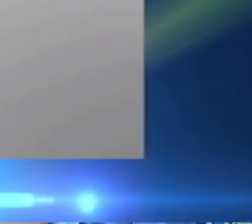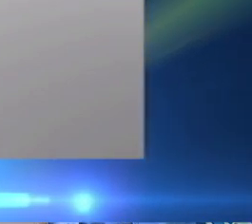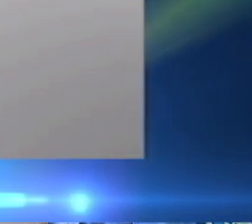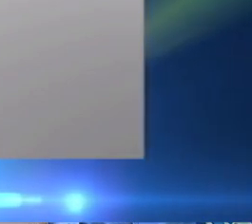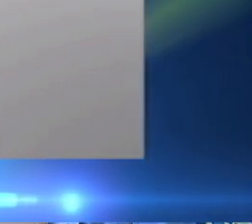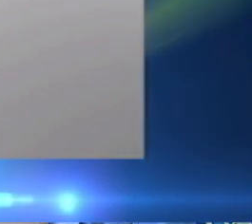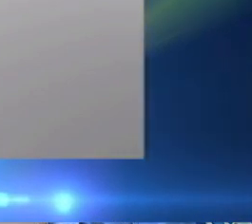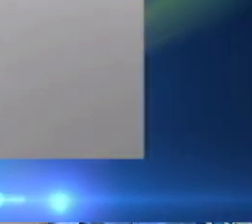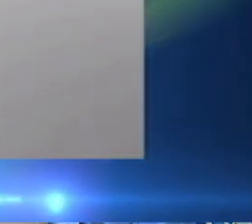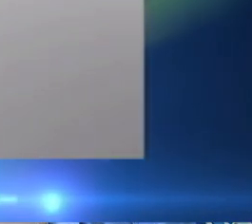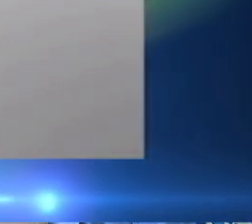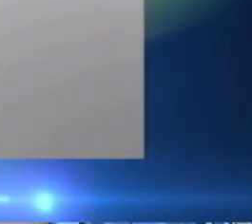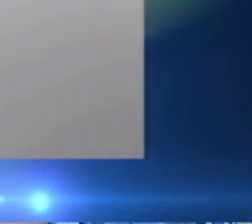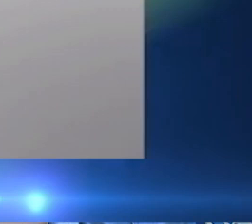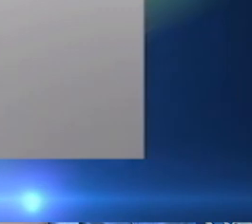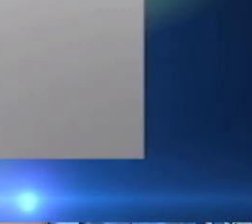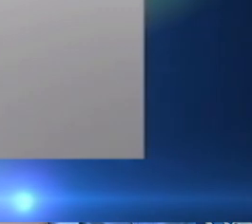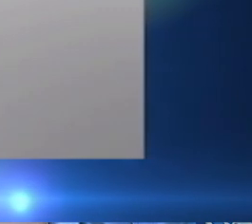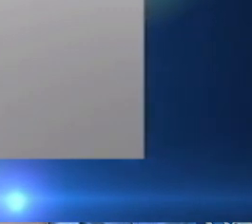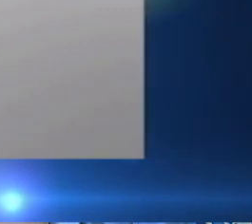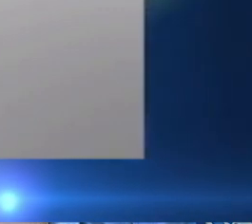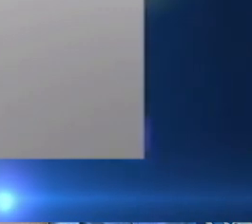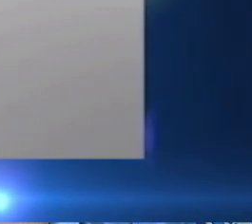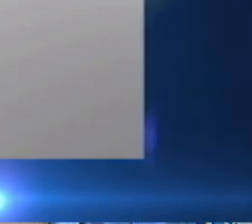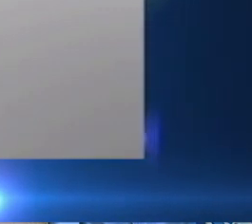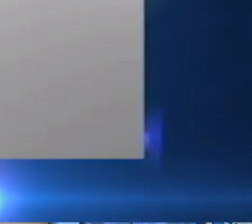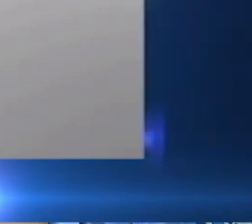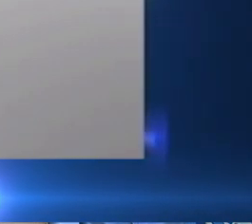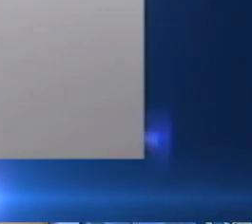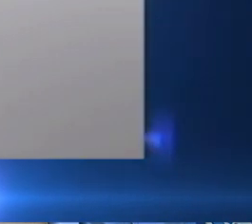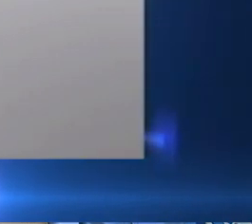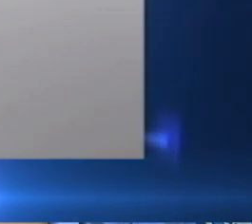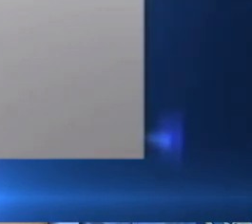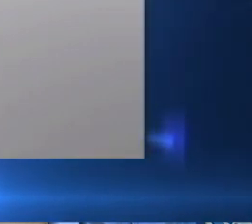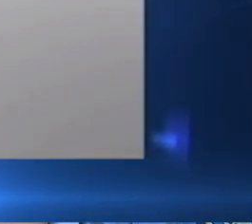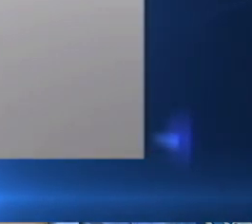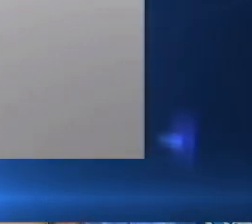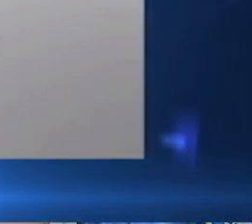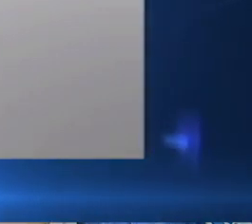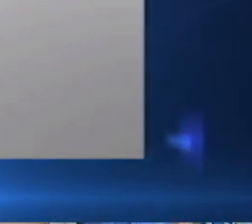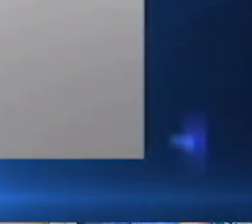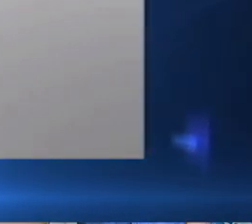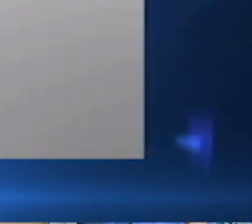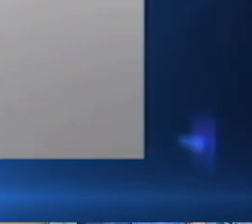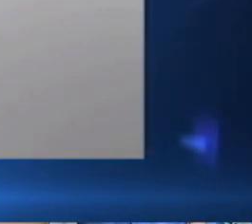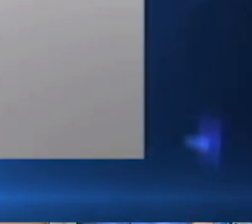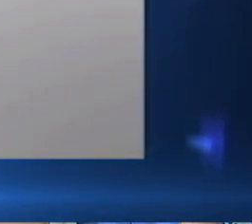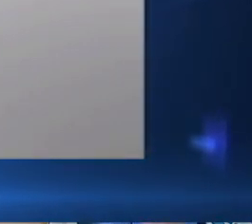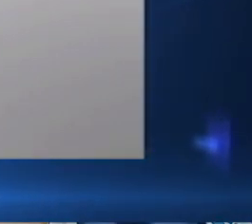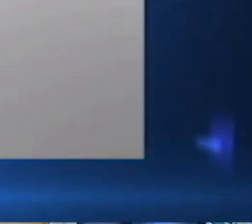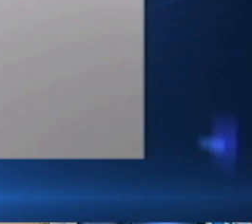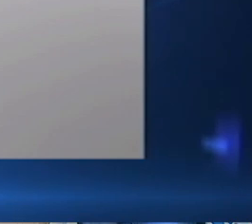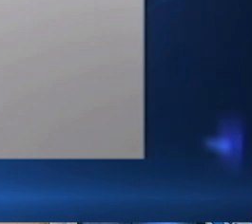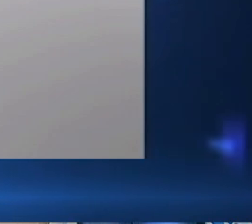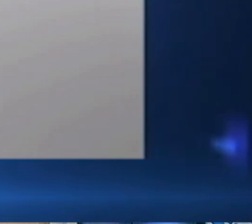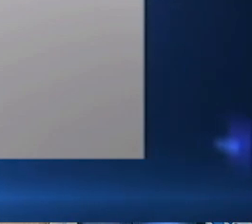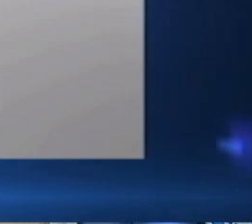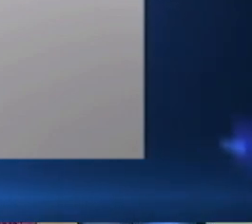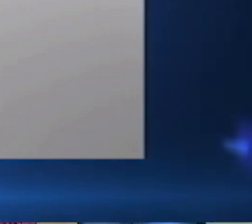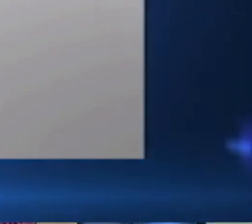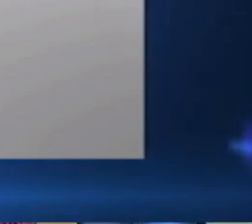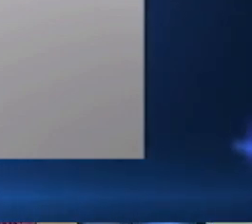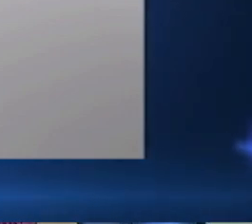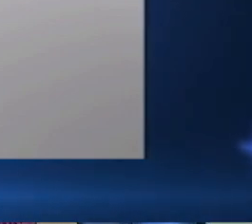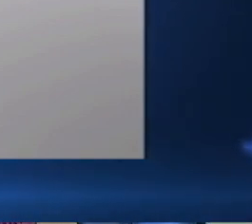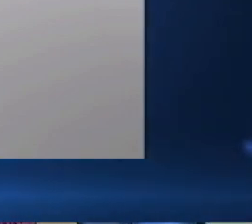Me quitaron la mesada 14. ¿Por qué no respetaron el debido proceso? No, aquí no hay violación al debido proceso. Lo que